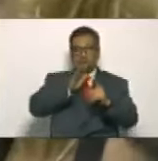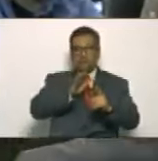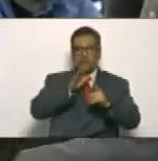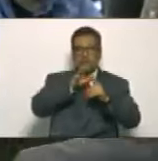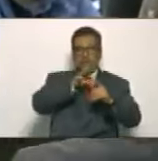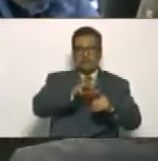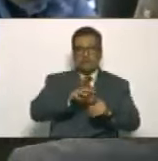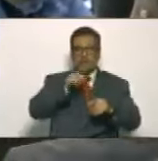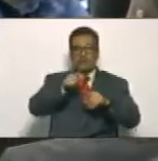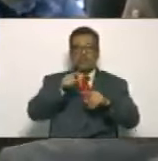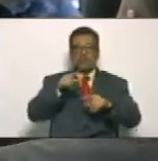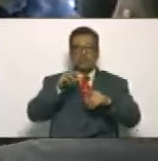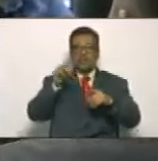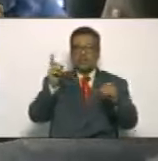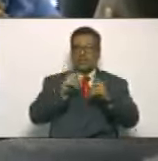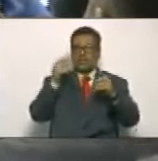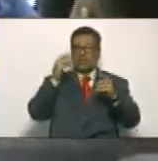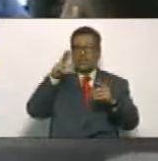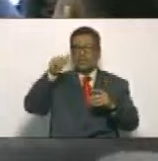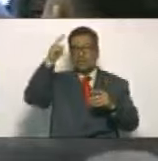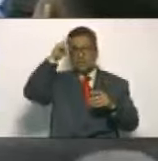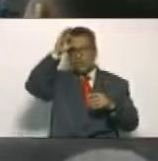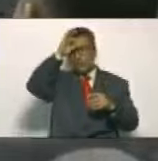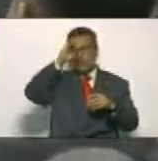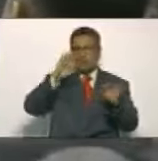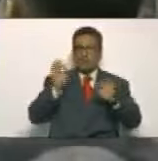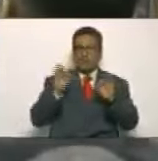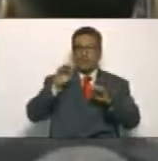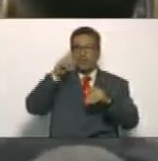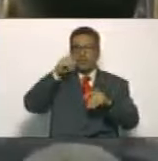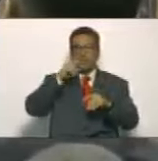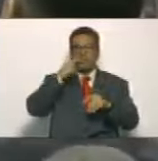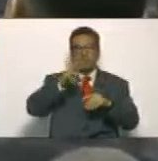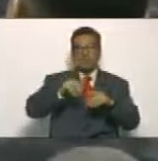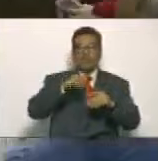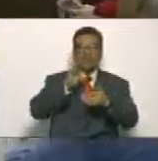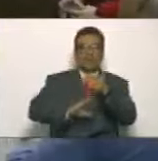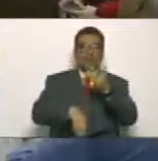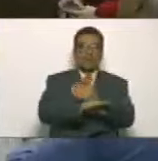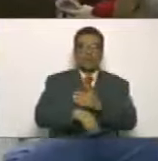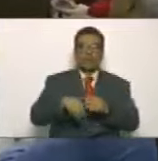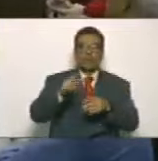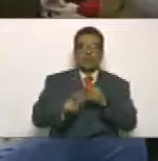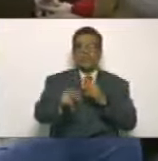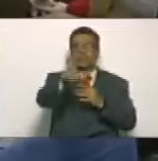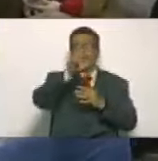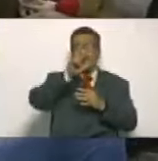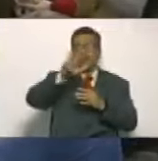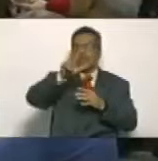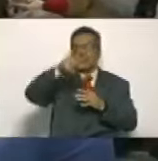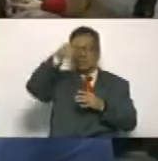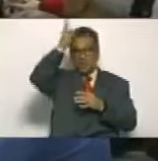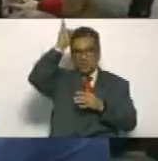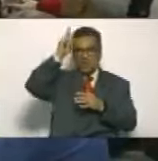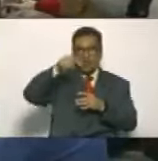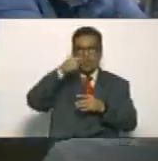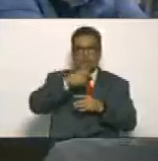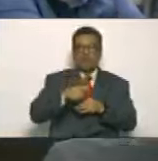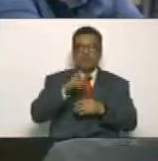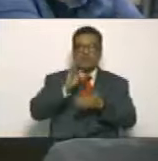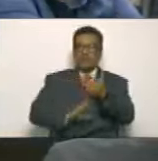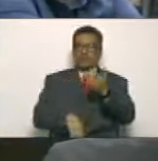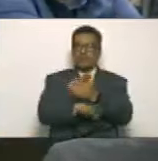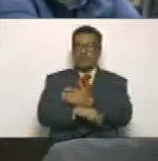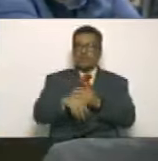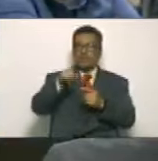y el desconocimiento, que yo dije, los indígenas nos vamos a retirar, pero éramos tres indígenas. nos vamos a retirar